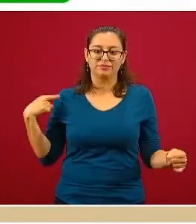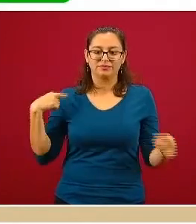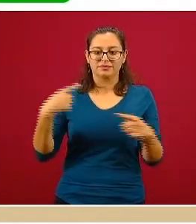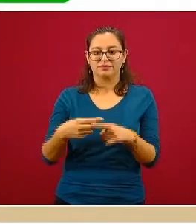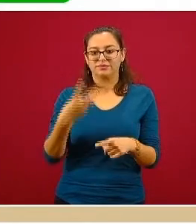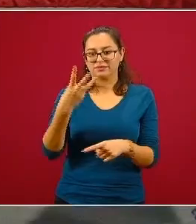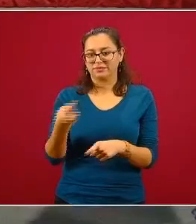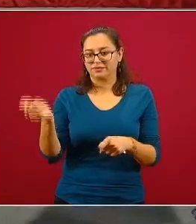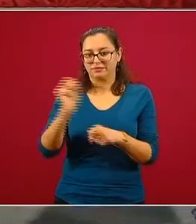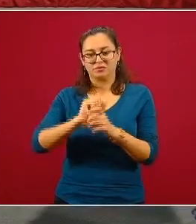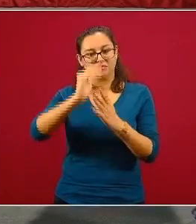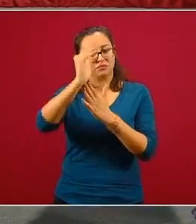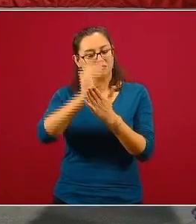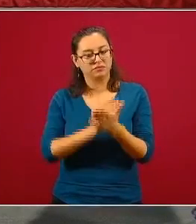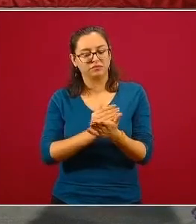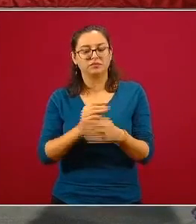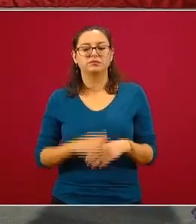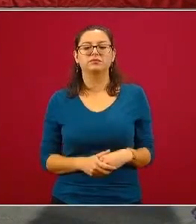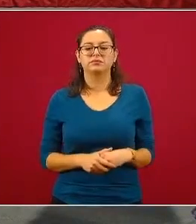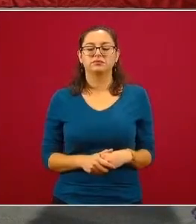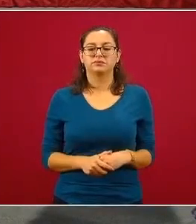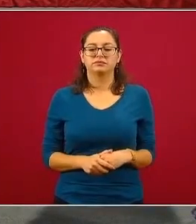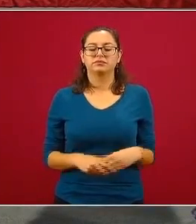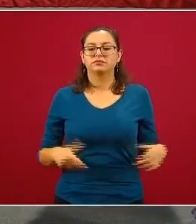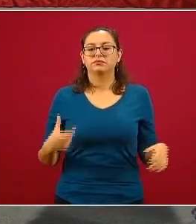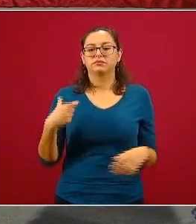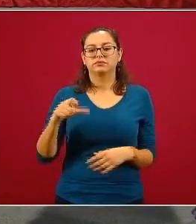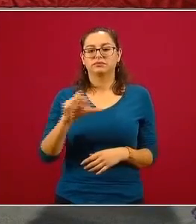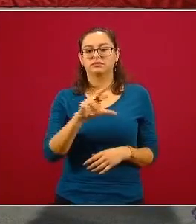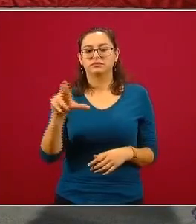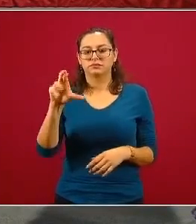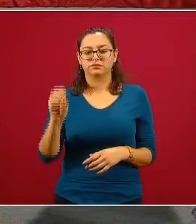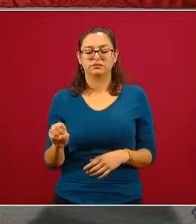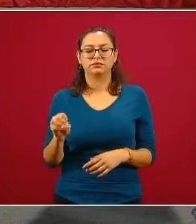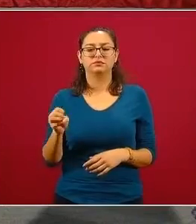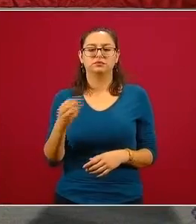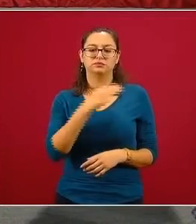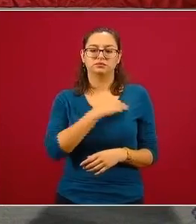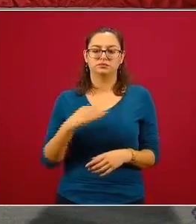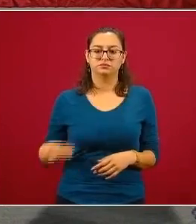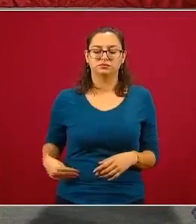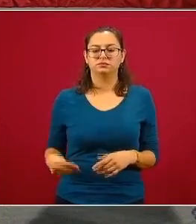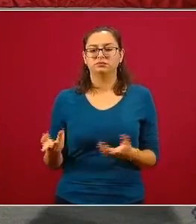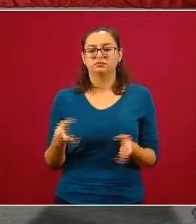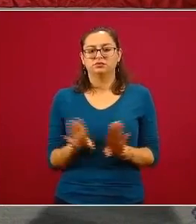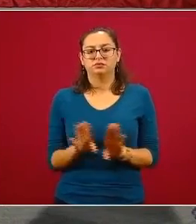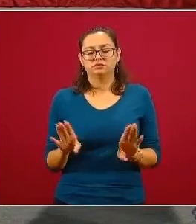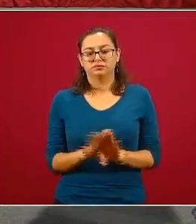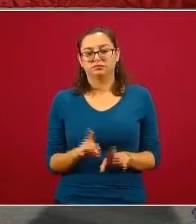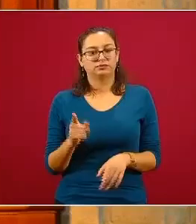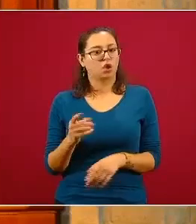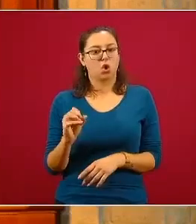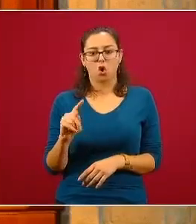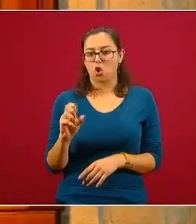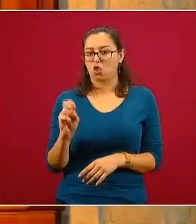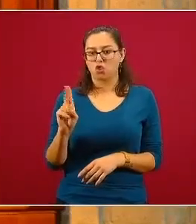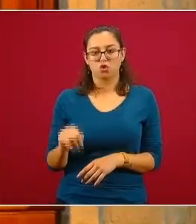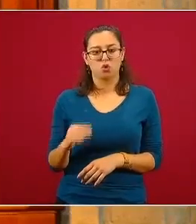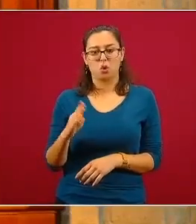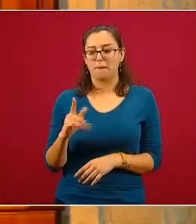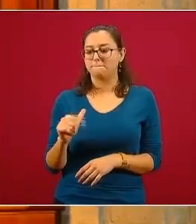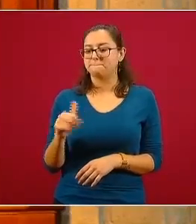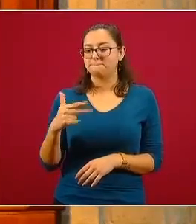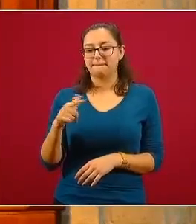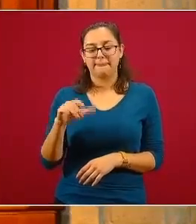tres. Veamos municipios seleccionados de Quintana Roo. Aquí claramente es Otón Blanco el que ha tenido la